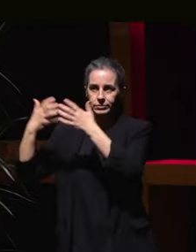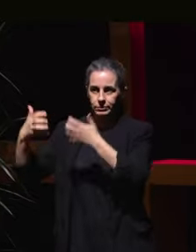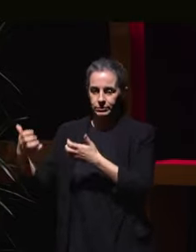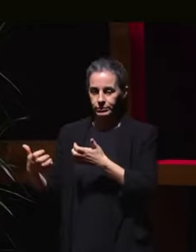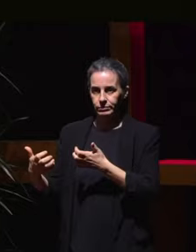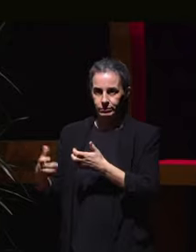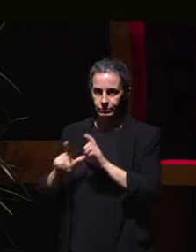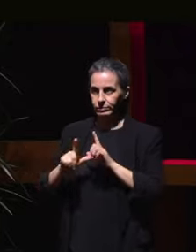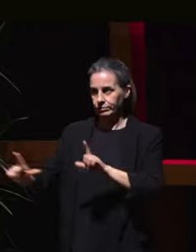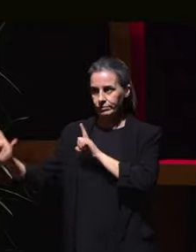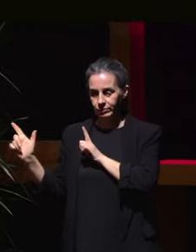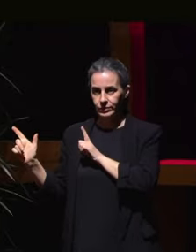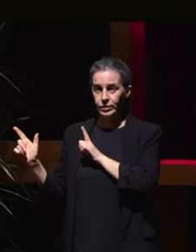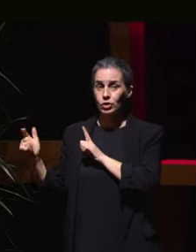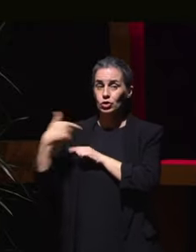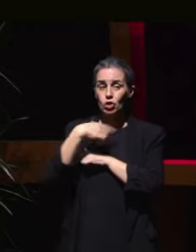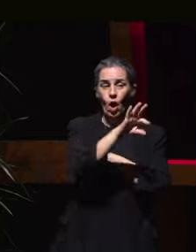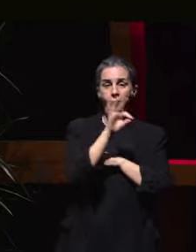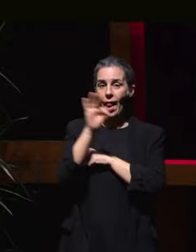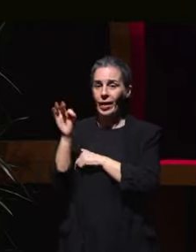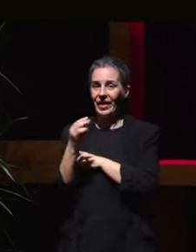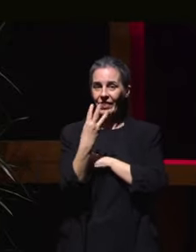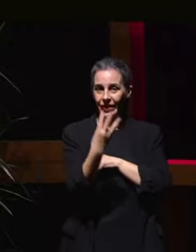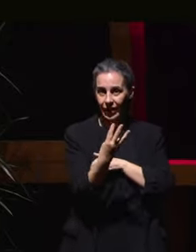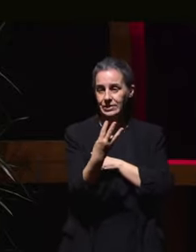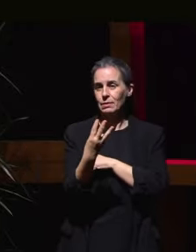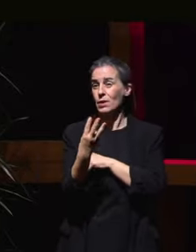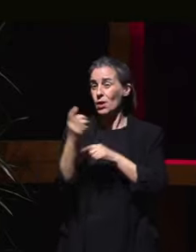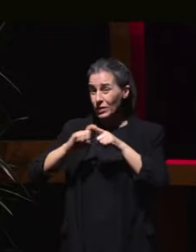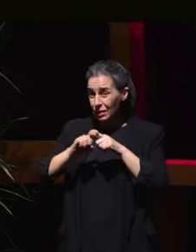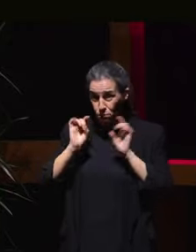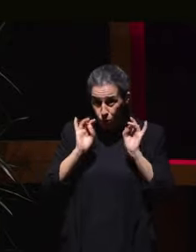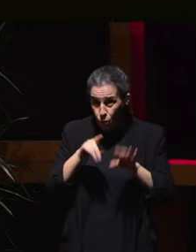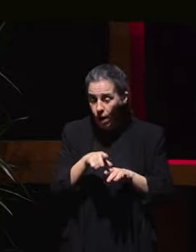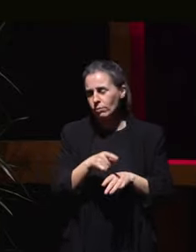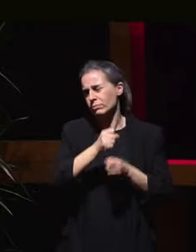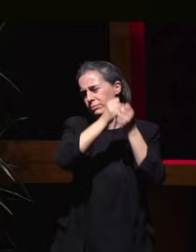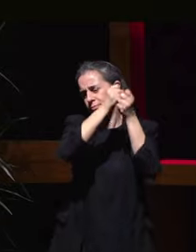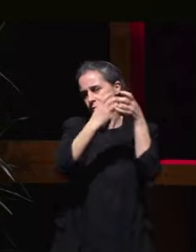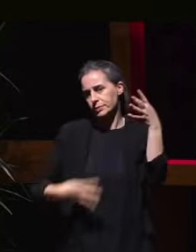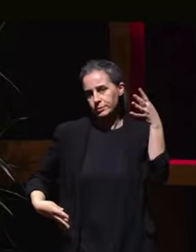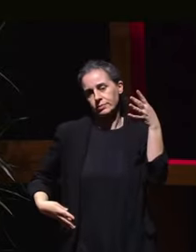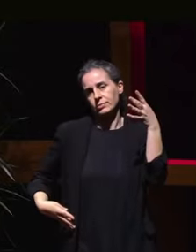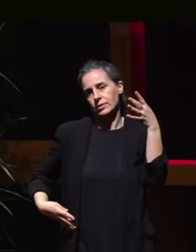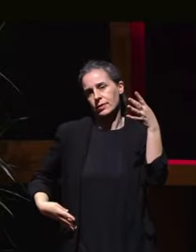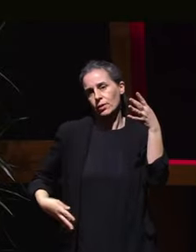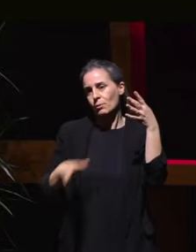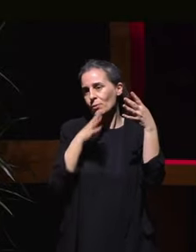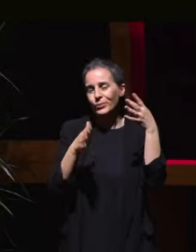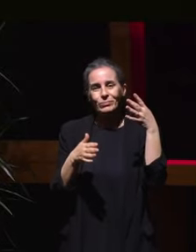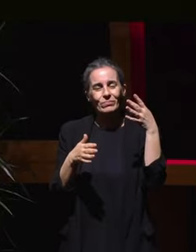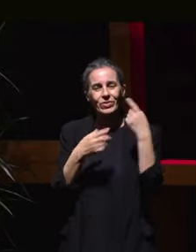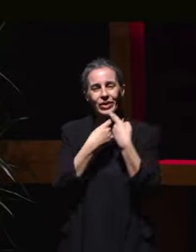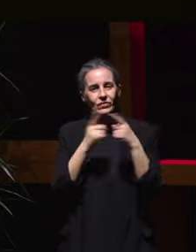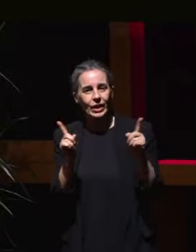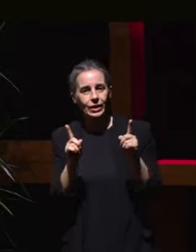tres, pero destes había milleiros, porque era diferente,